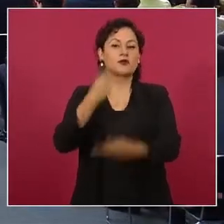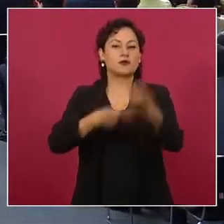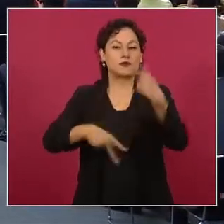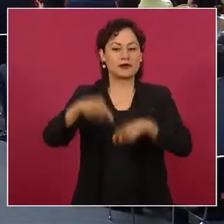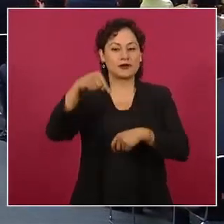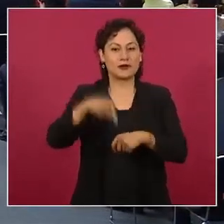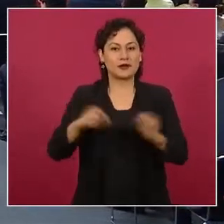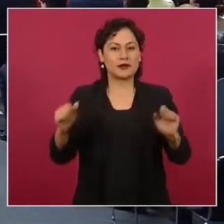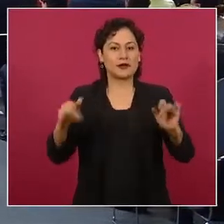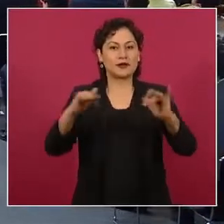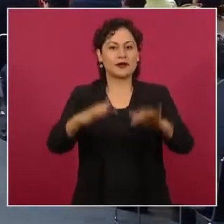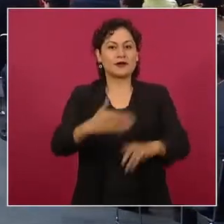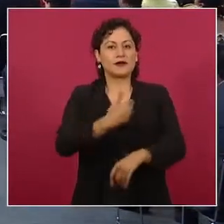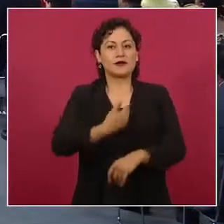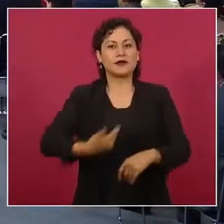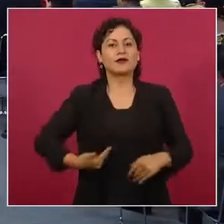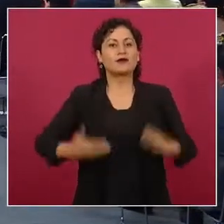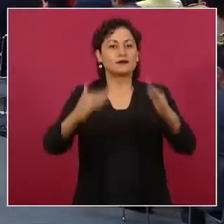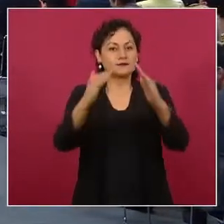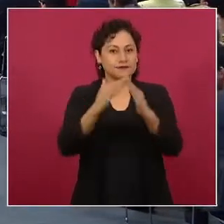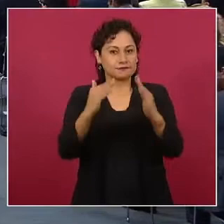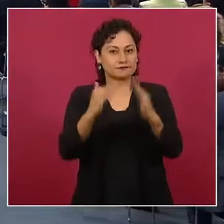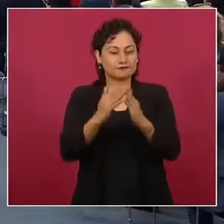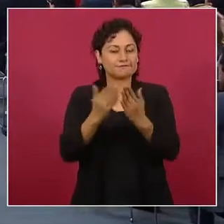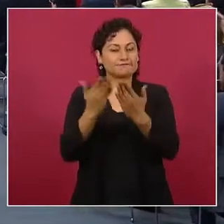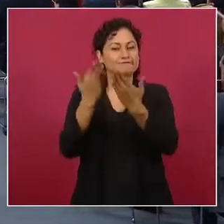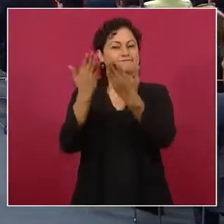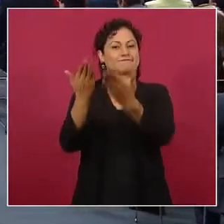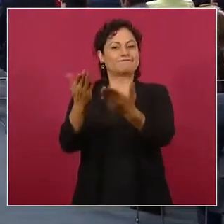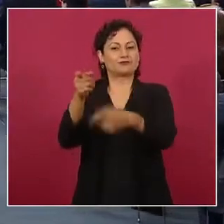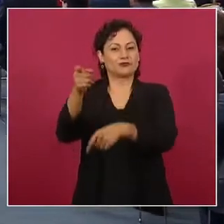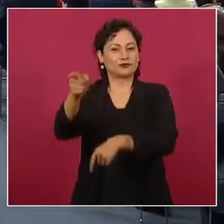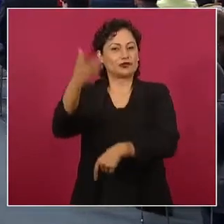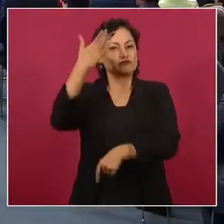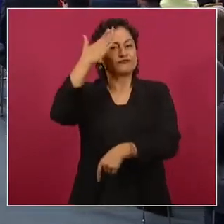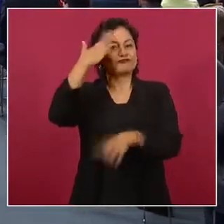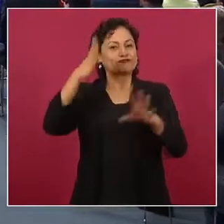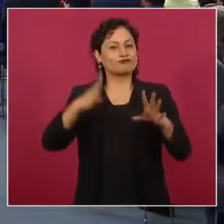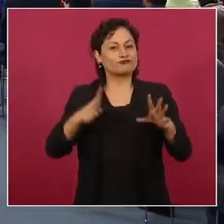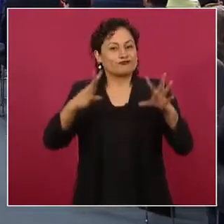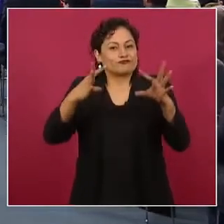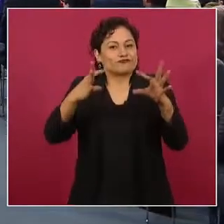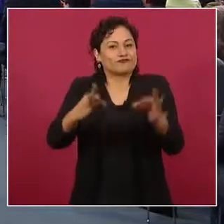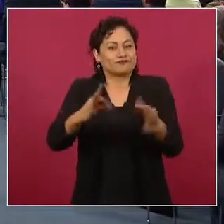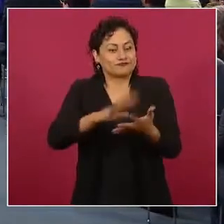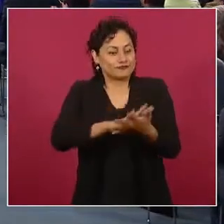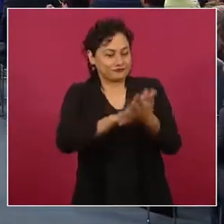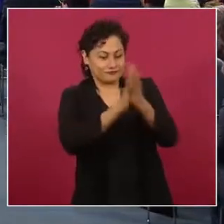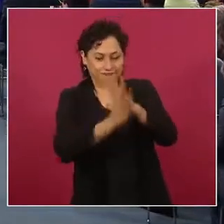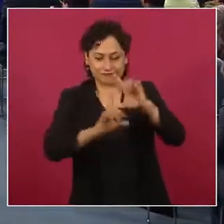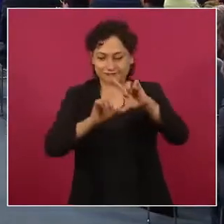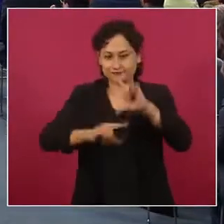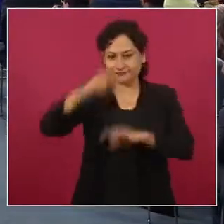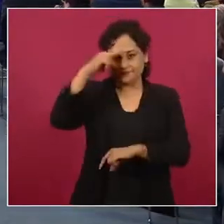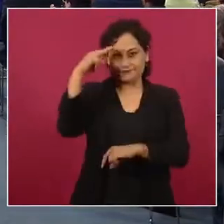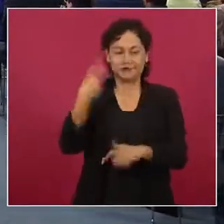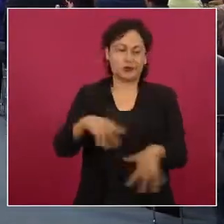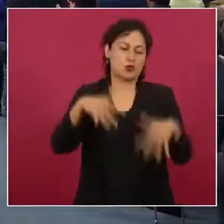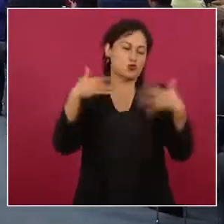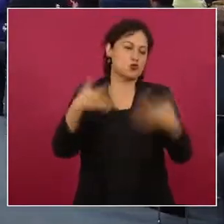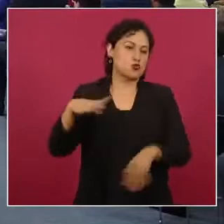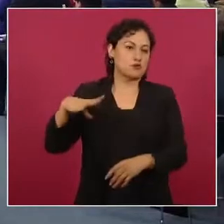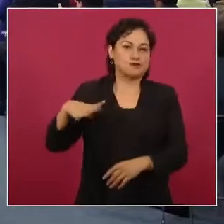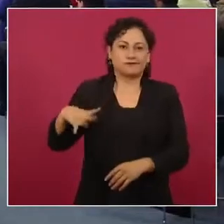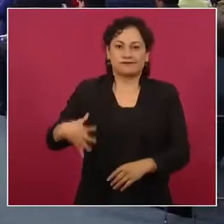Nacional con el fundador y líder del movimiento transformador en México. Es un honor estar aquí.